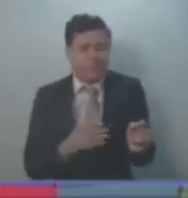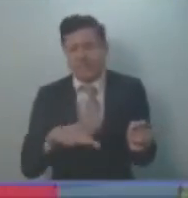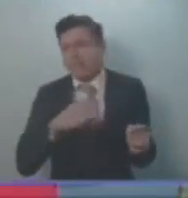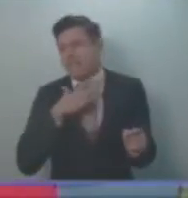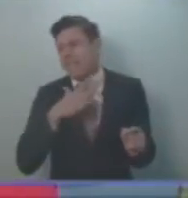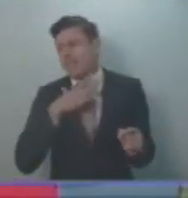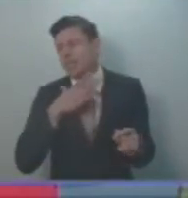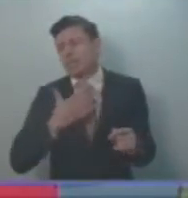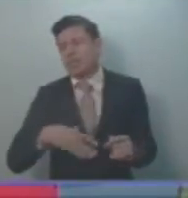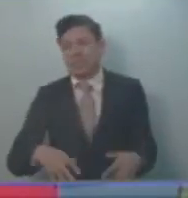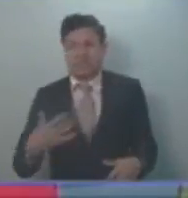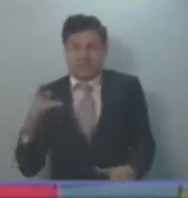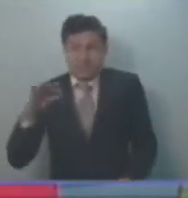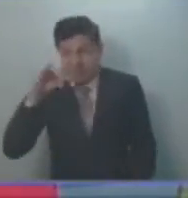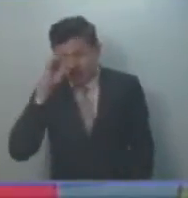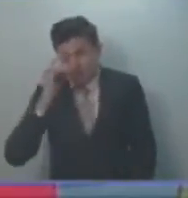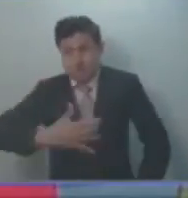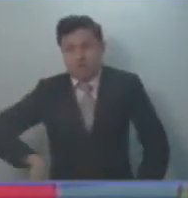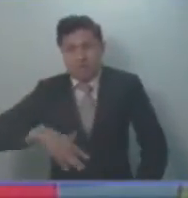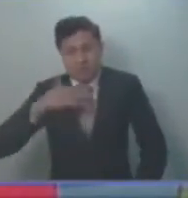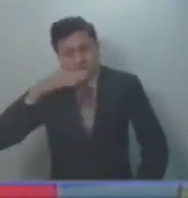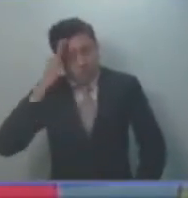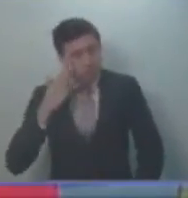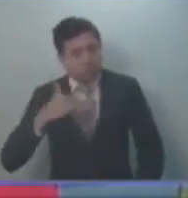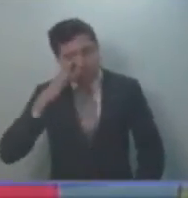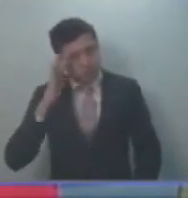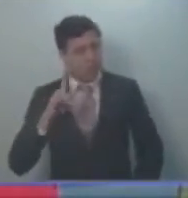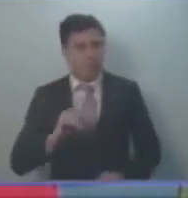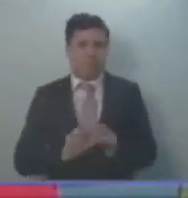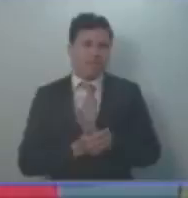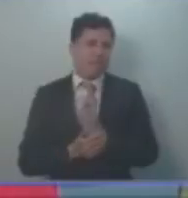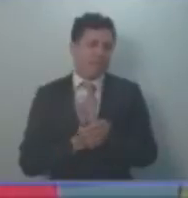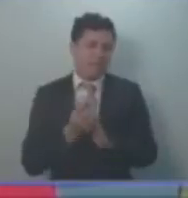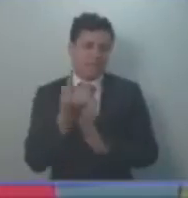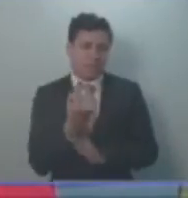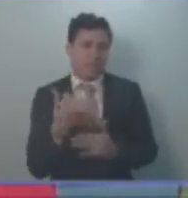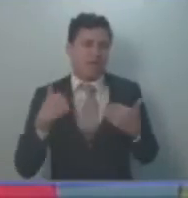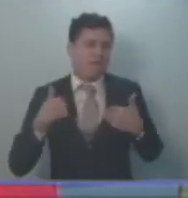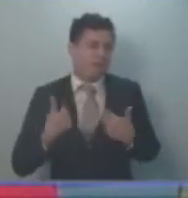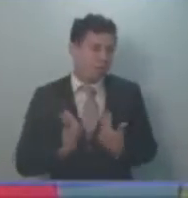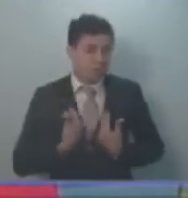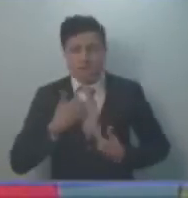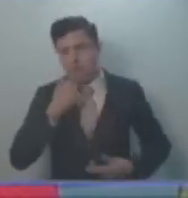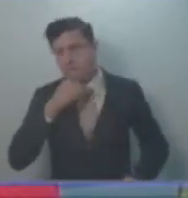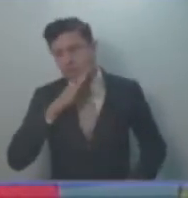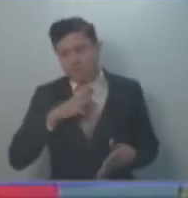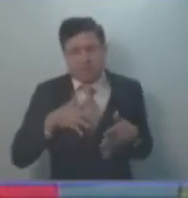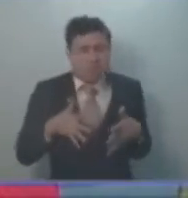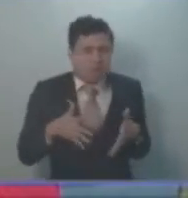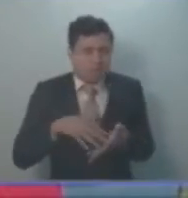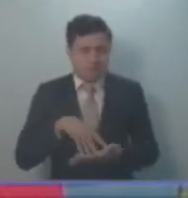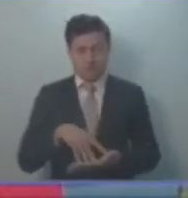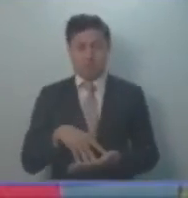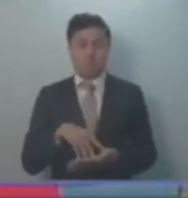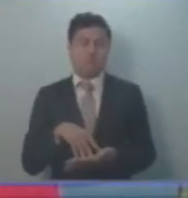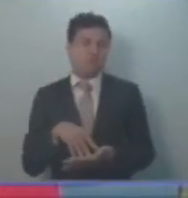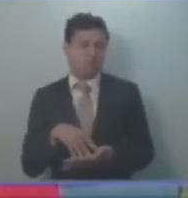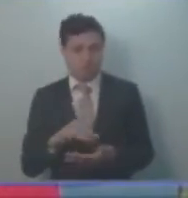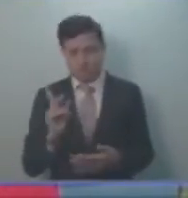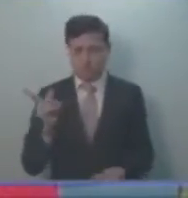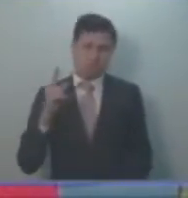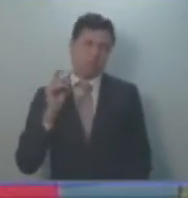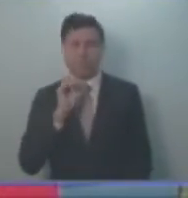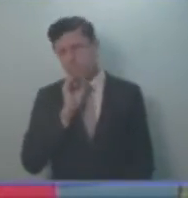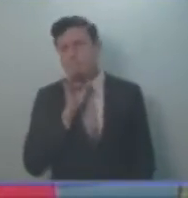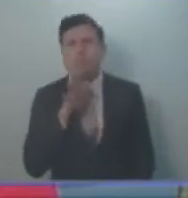esfuerzos físicos incompatibles con su estado o enfermedad a partir de su diagnóstico y hasta haber agotado